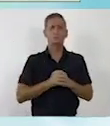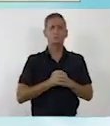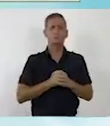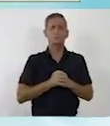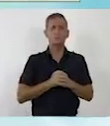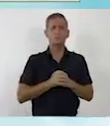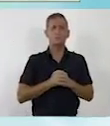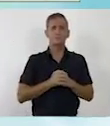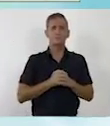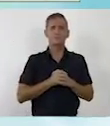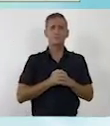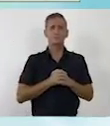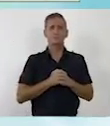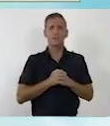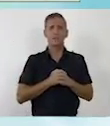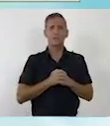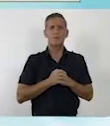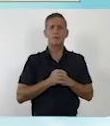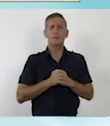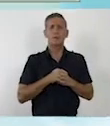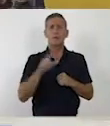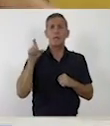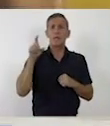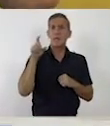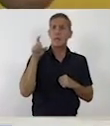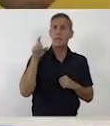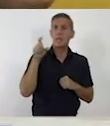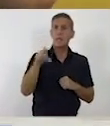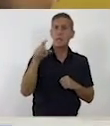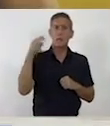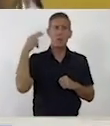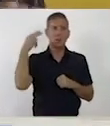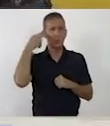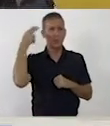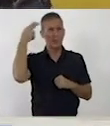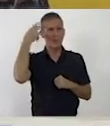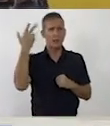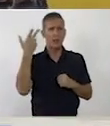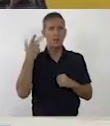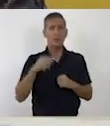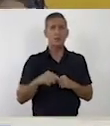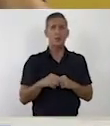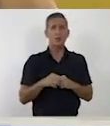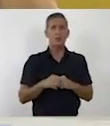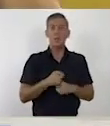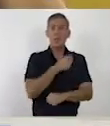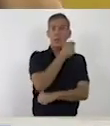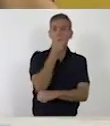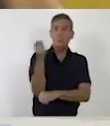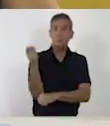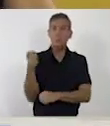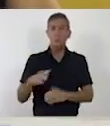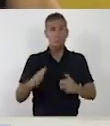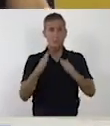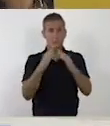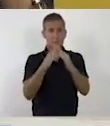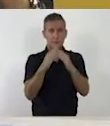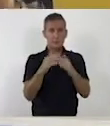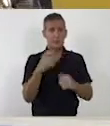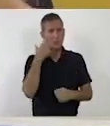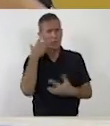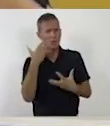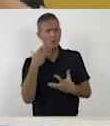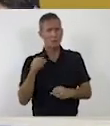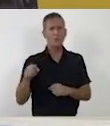Avogadro. Esa es la última habilidad. Bueno, hasta aquí las habilidades. Ahora, profesores que están en las